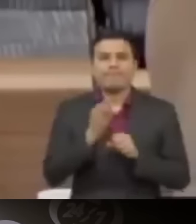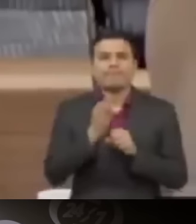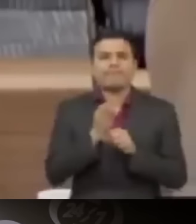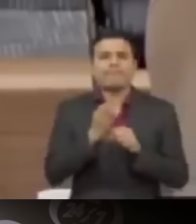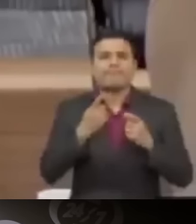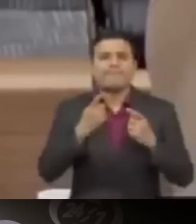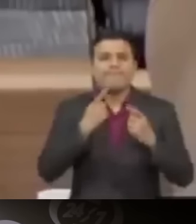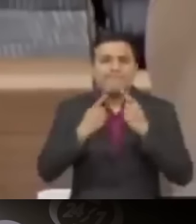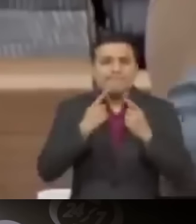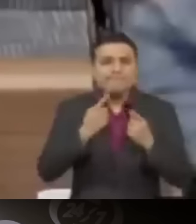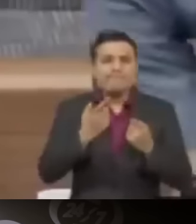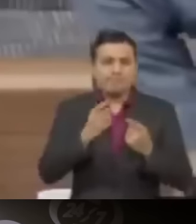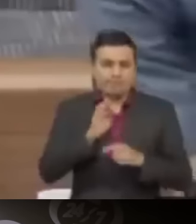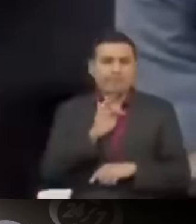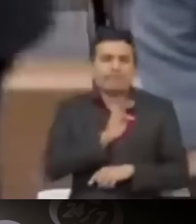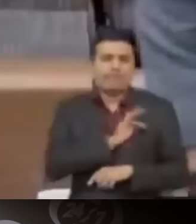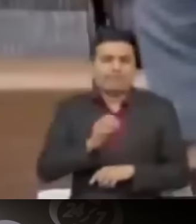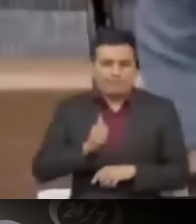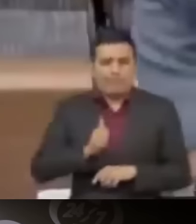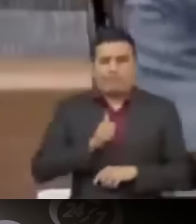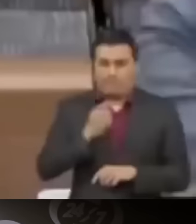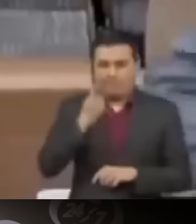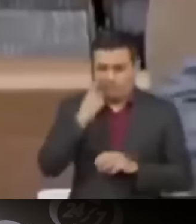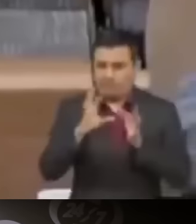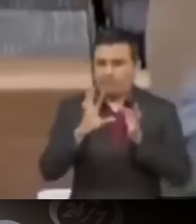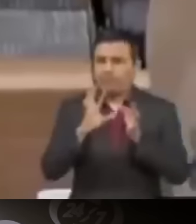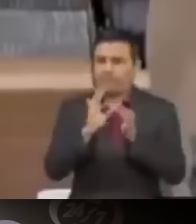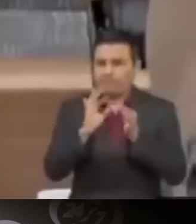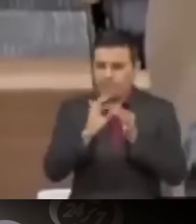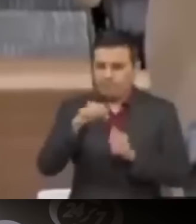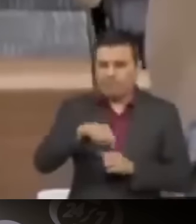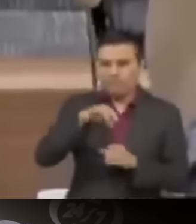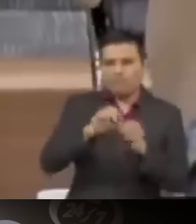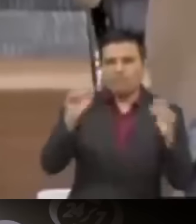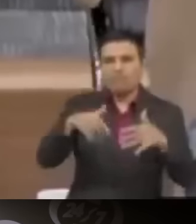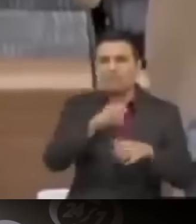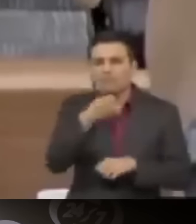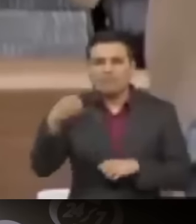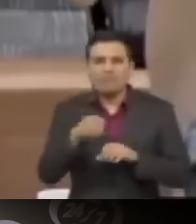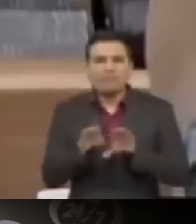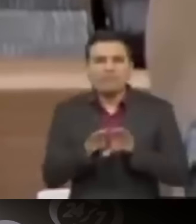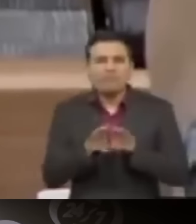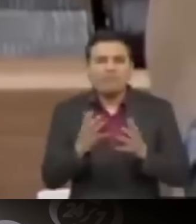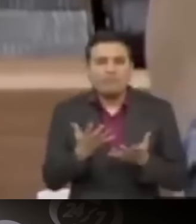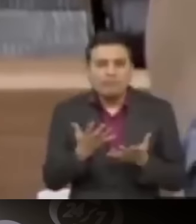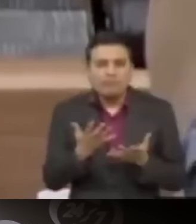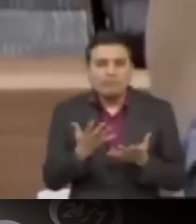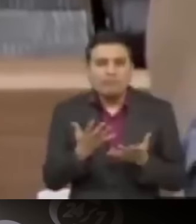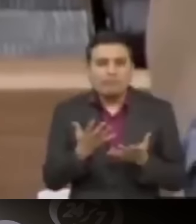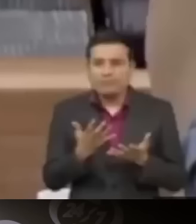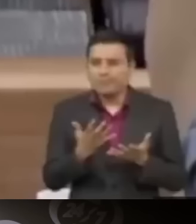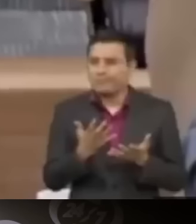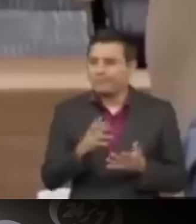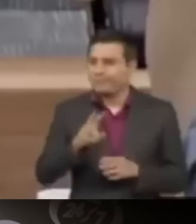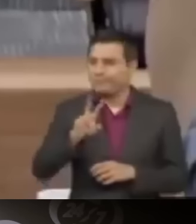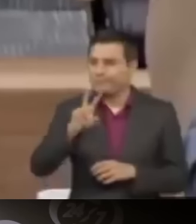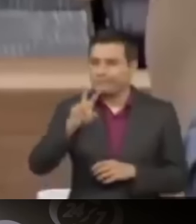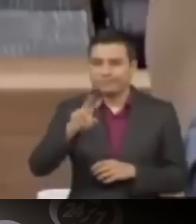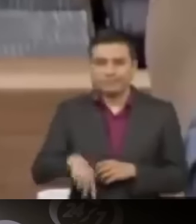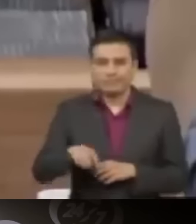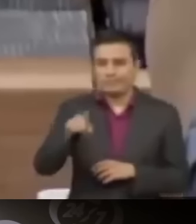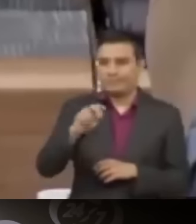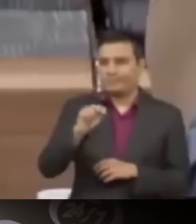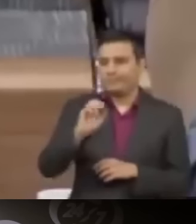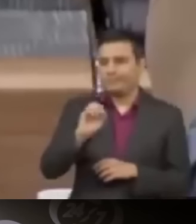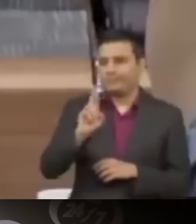hace la oportunidad, sí, para un contraste importante en las condiciones de la elección y para ver la hipocresía del